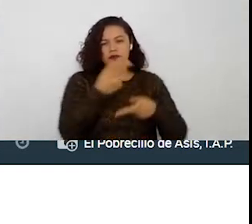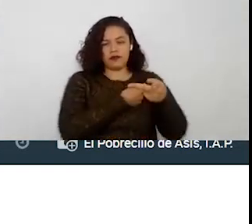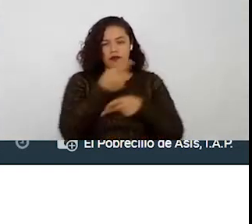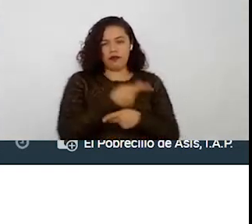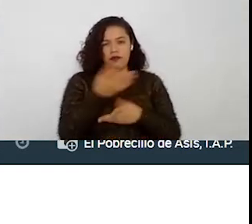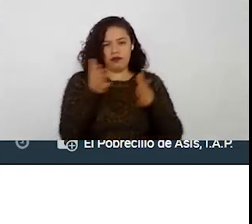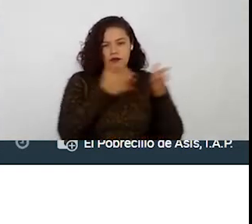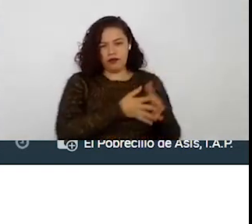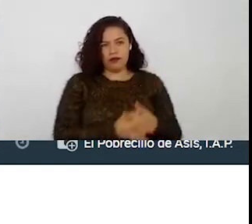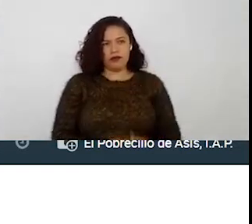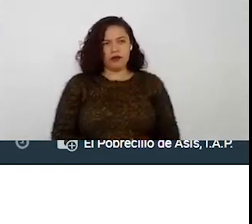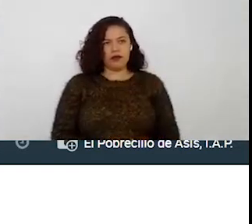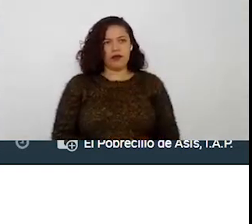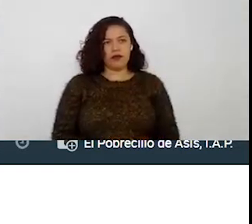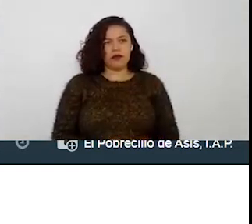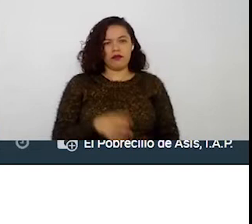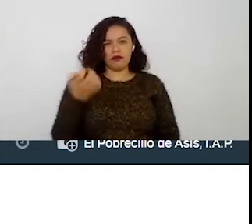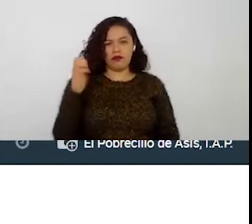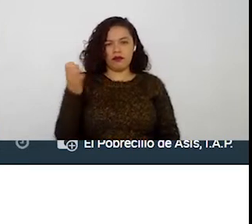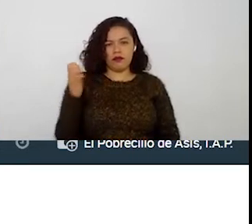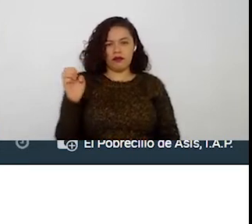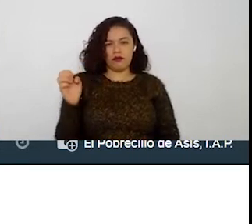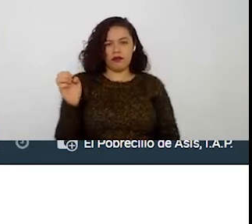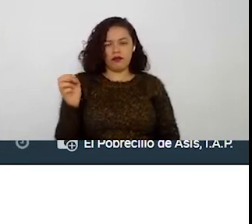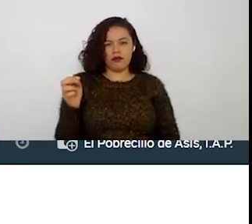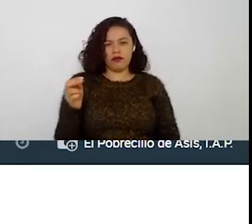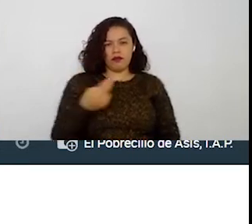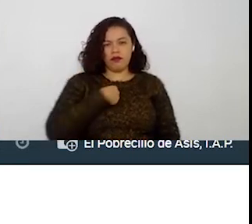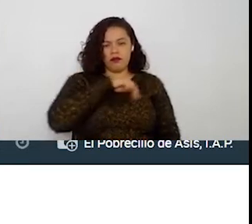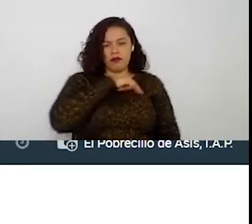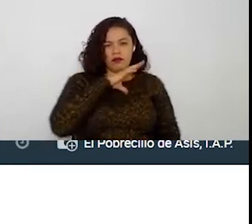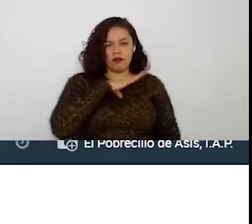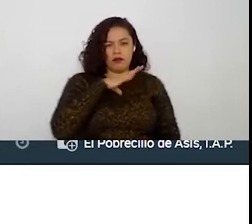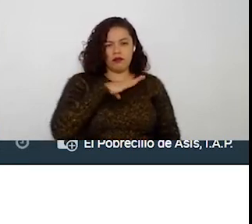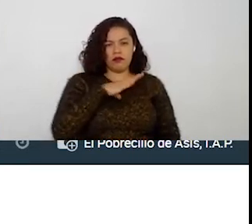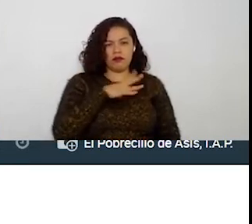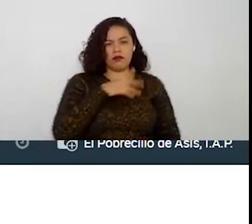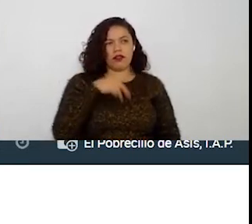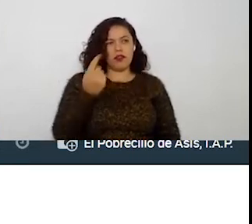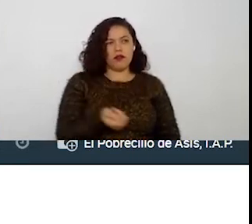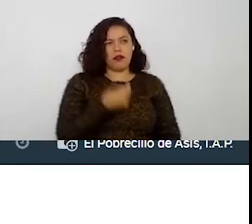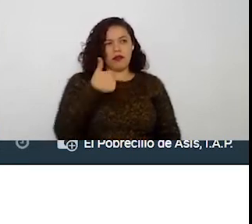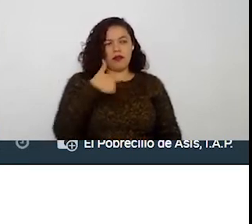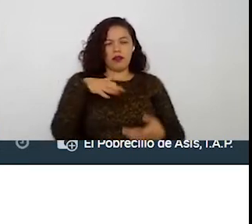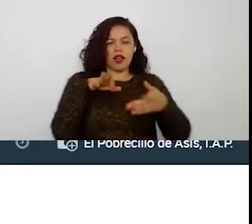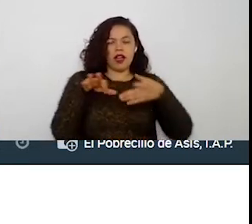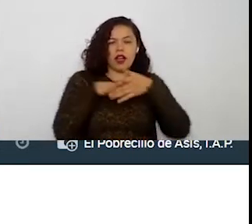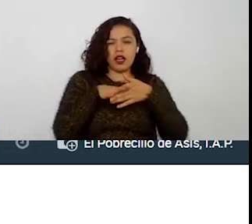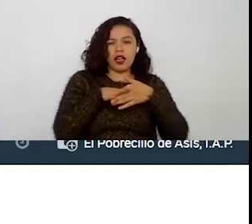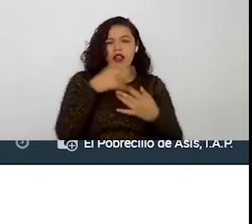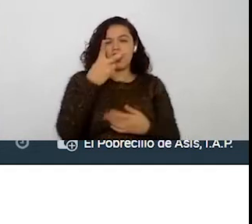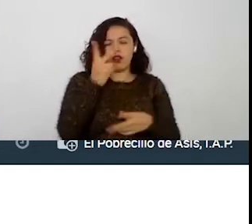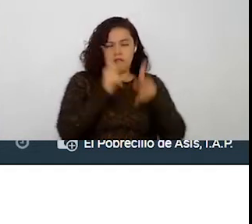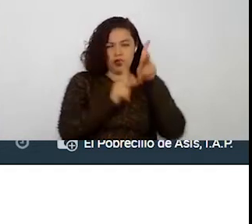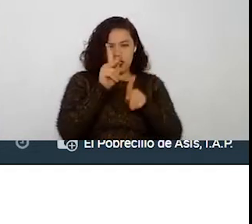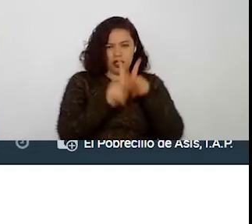siguiente que en enero podamos centrar como tener como un primer acercamiento a través de dos de